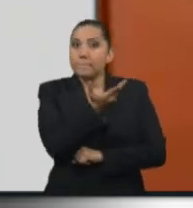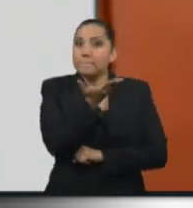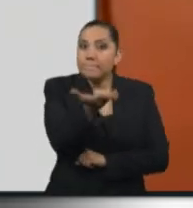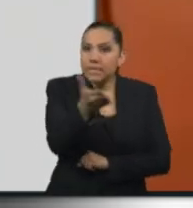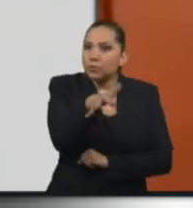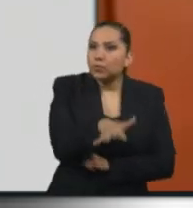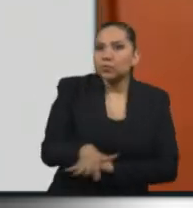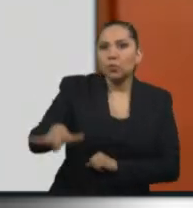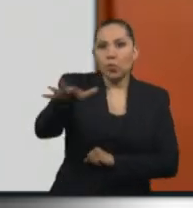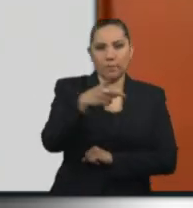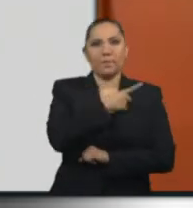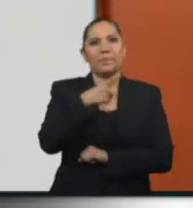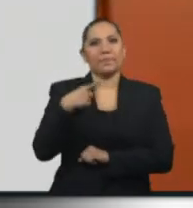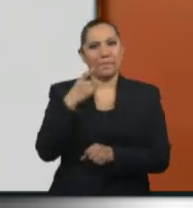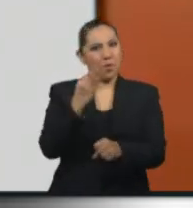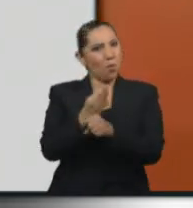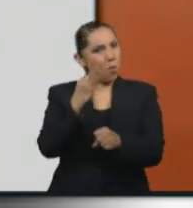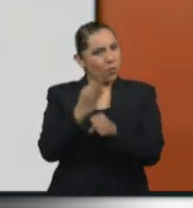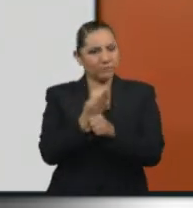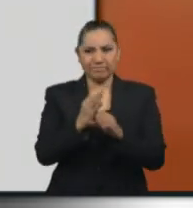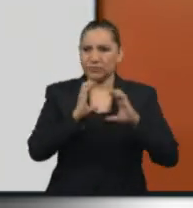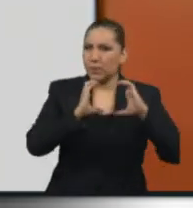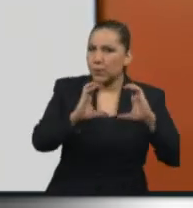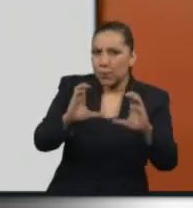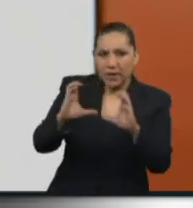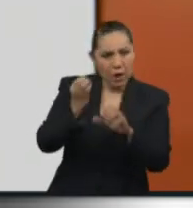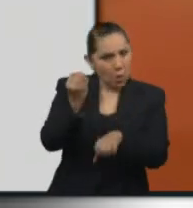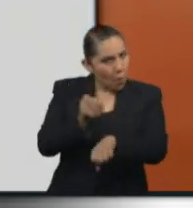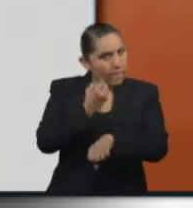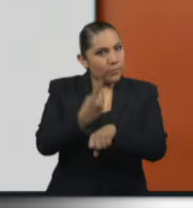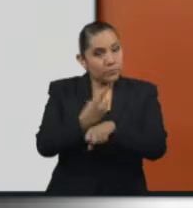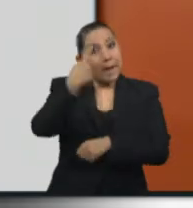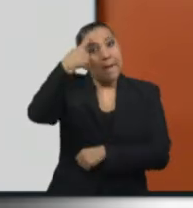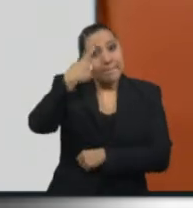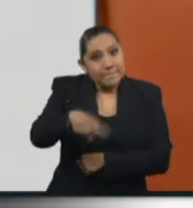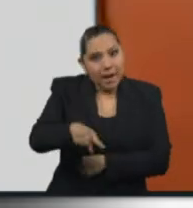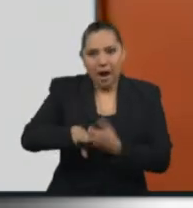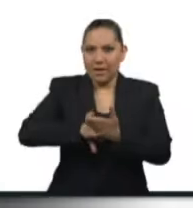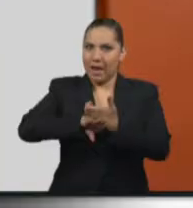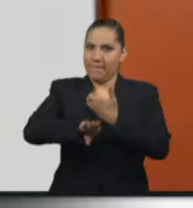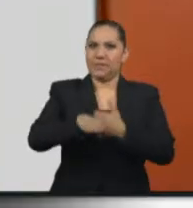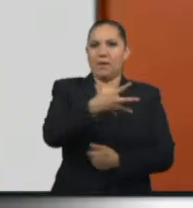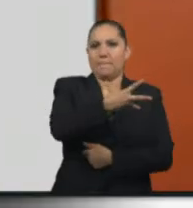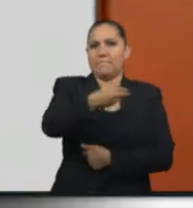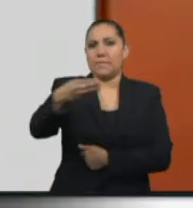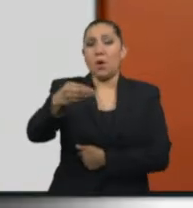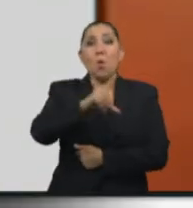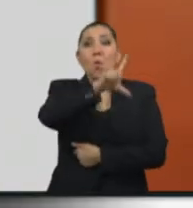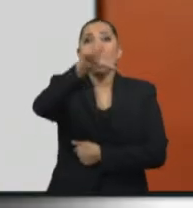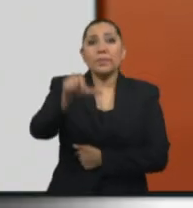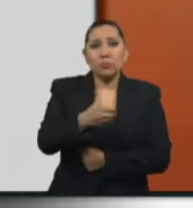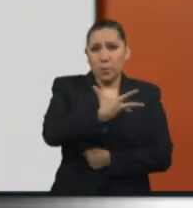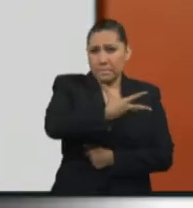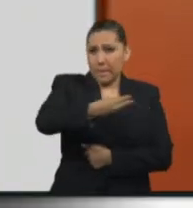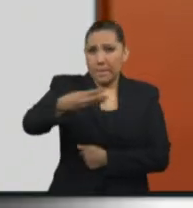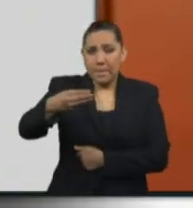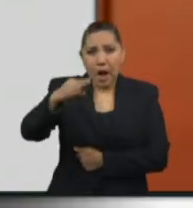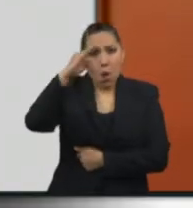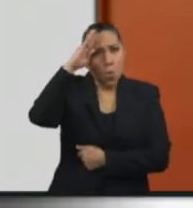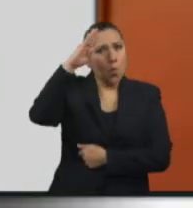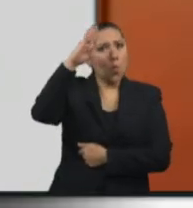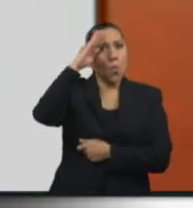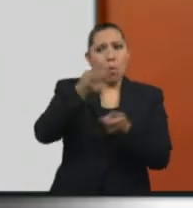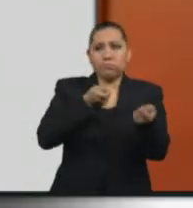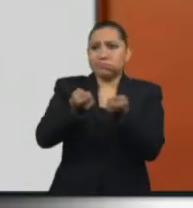una transmisión del COVID-19 acelerada que vuelva el contagio incontenible. Hoy, todos